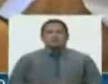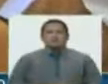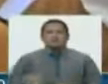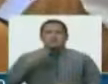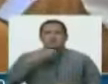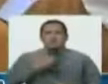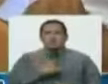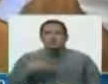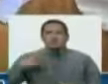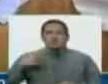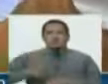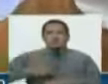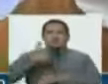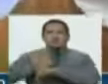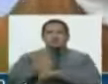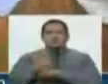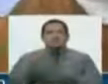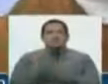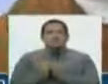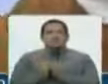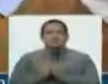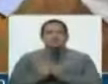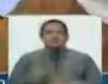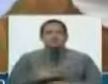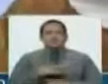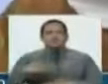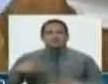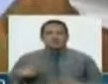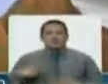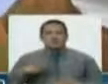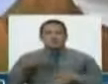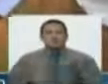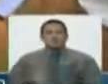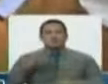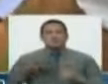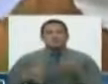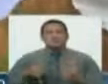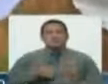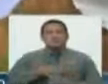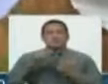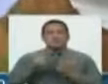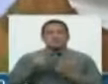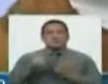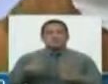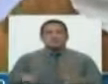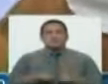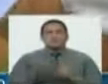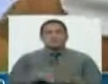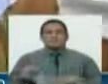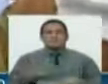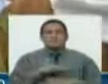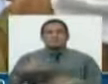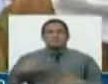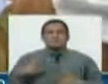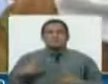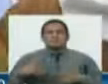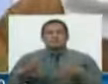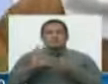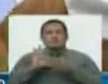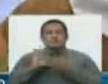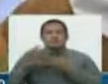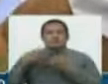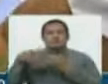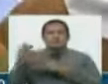nuestra primera Ana Jara con el ministro de Justicia y el ministro de